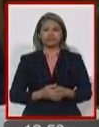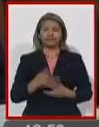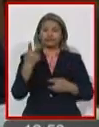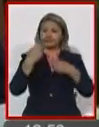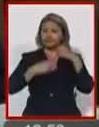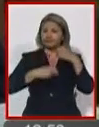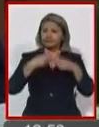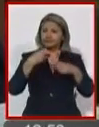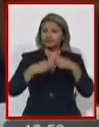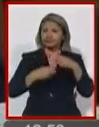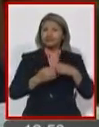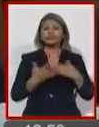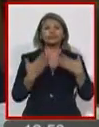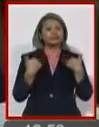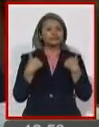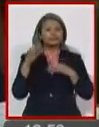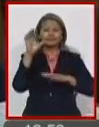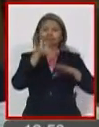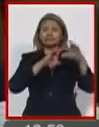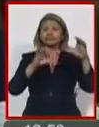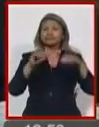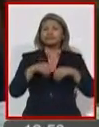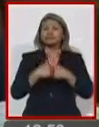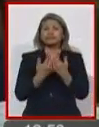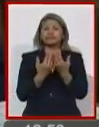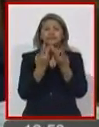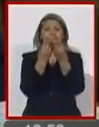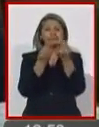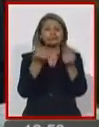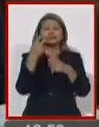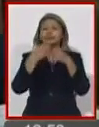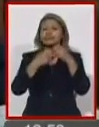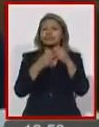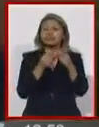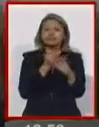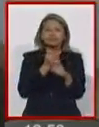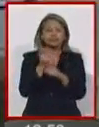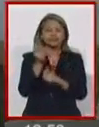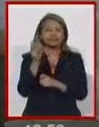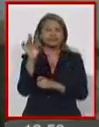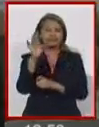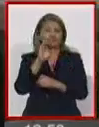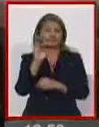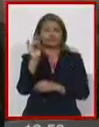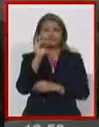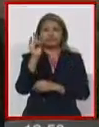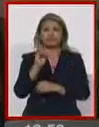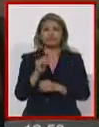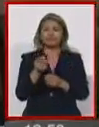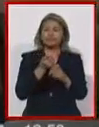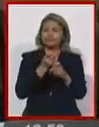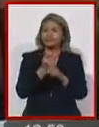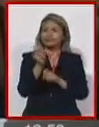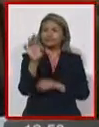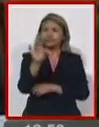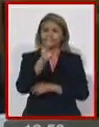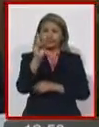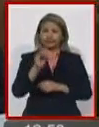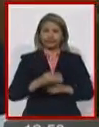esta problemática. Tenemos que buscar resolver el problema que está afectando a Bolivia, que está dañando a